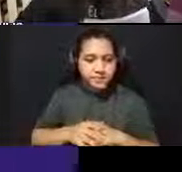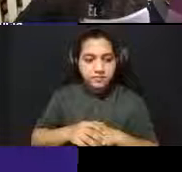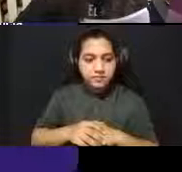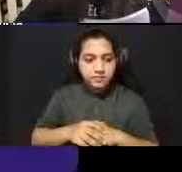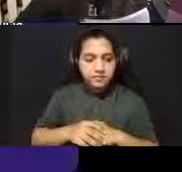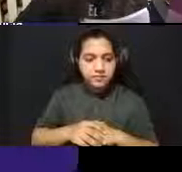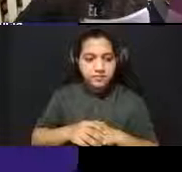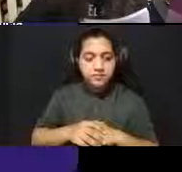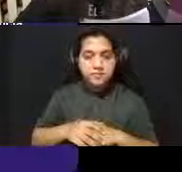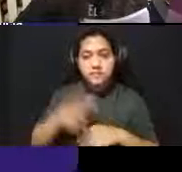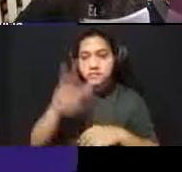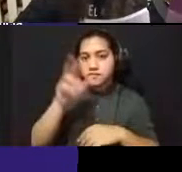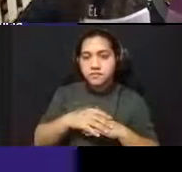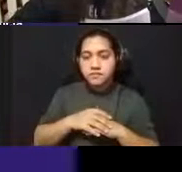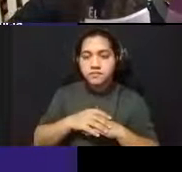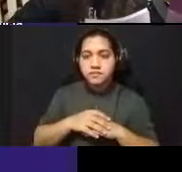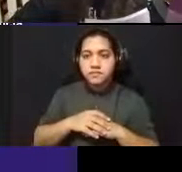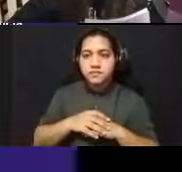La cucarachita.